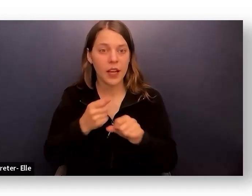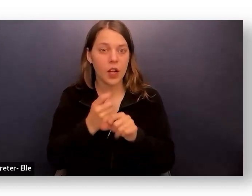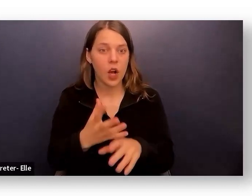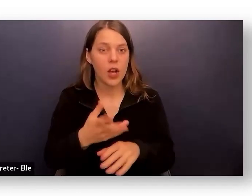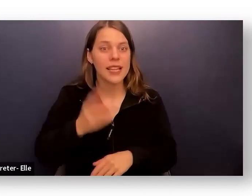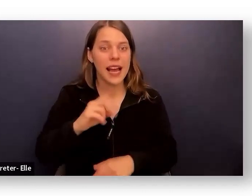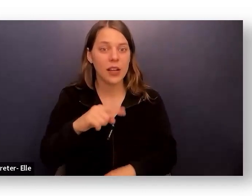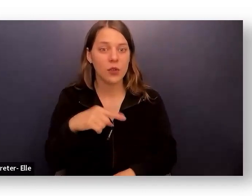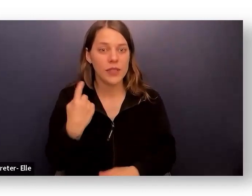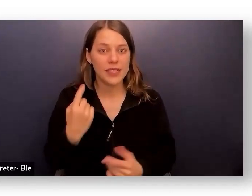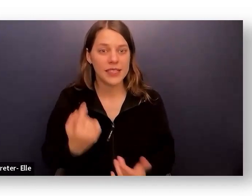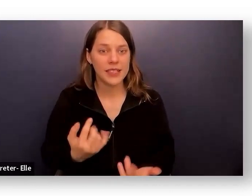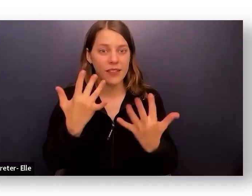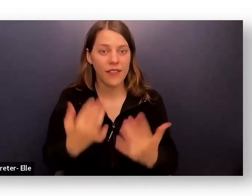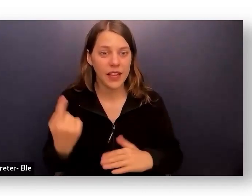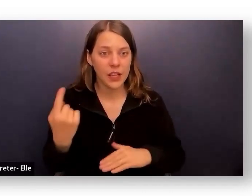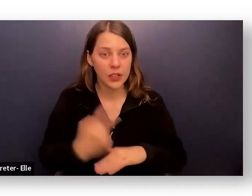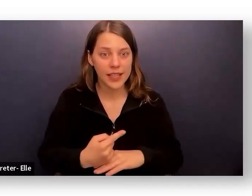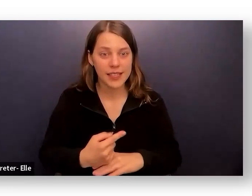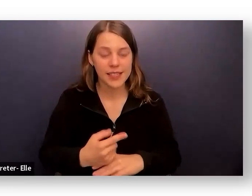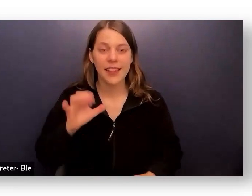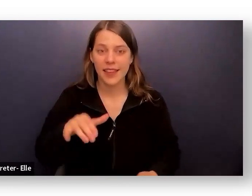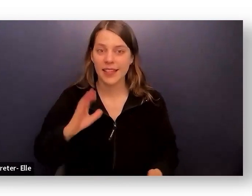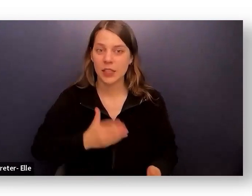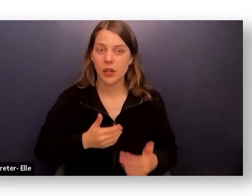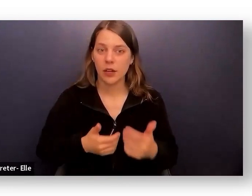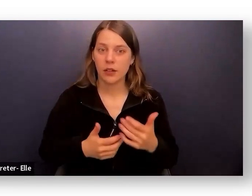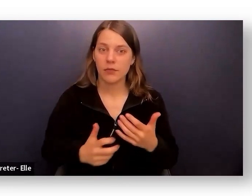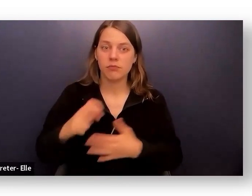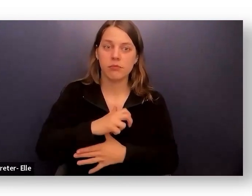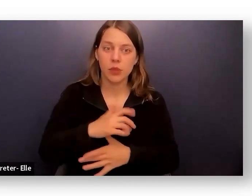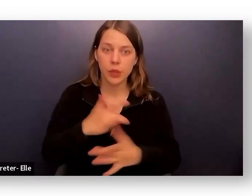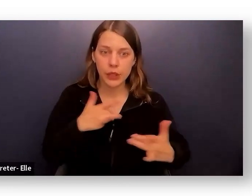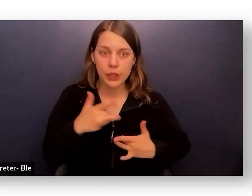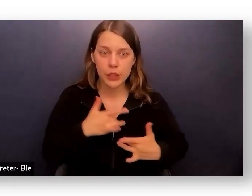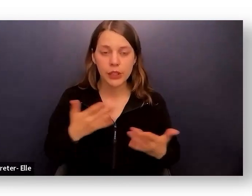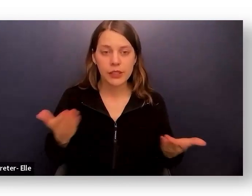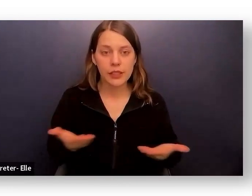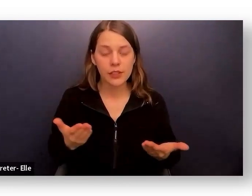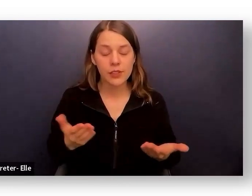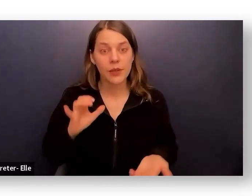anticipando todo este clima extremo para prevenir los incendios.